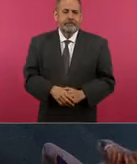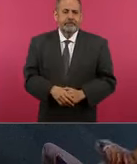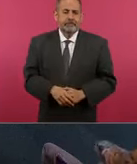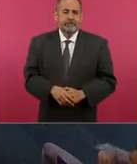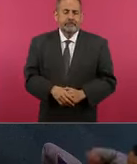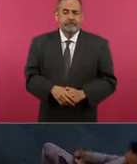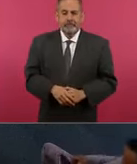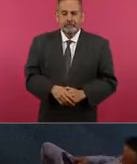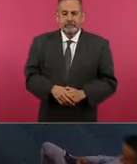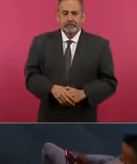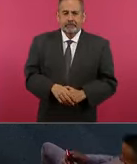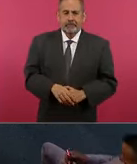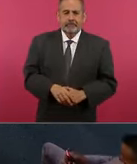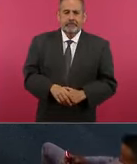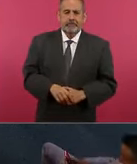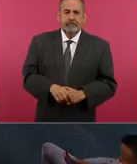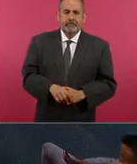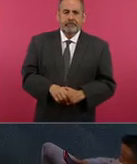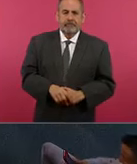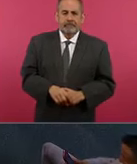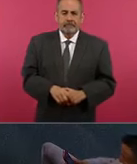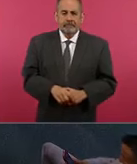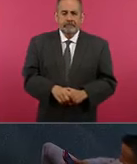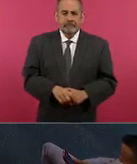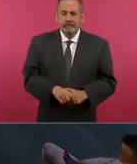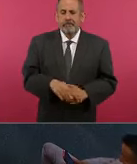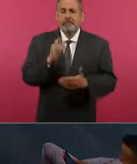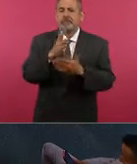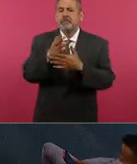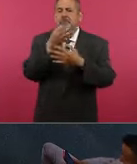Sí. Ya de una vez les voy a decir.